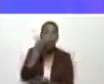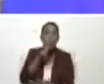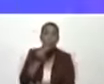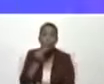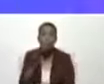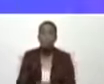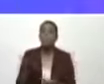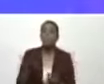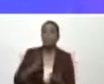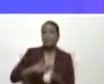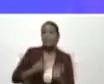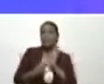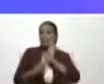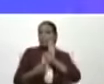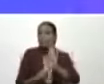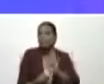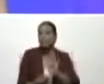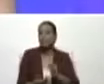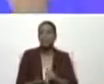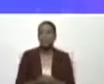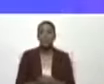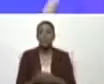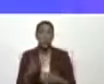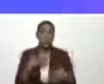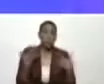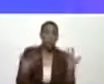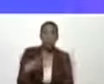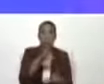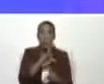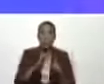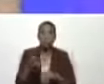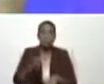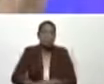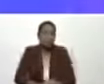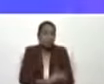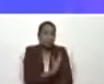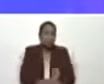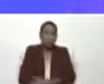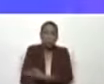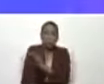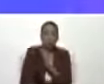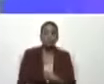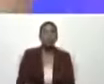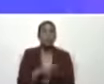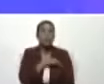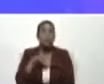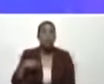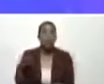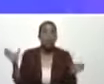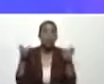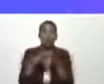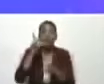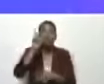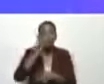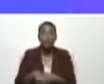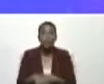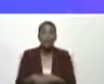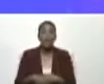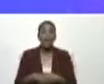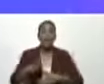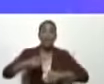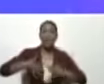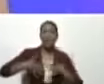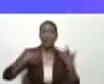que nos nos mueve la cultura venezolana Nosotros hemos organizado también a las bandas